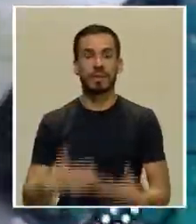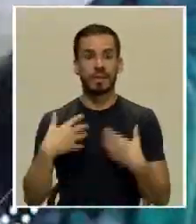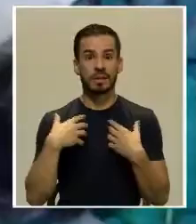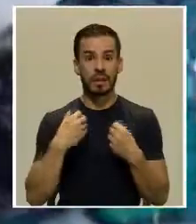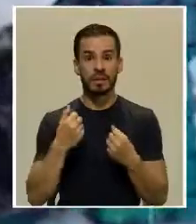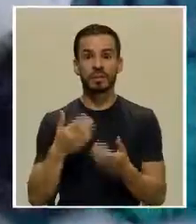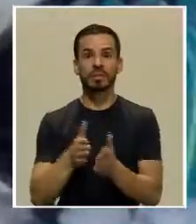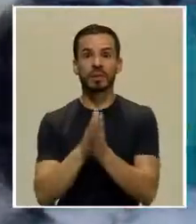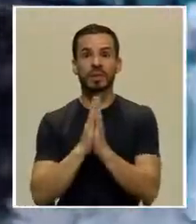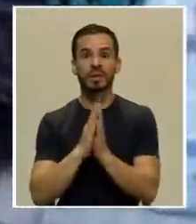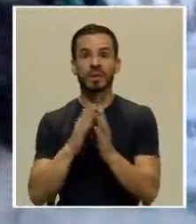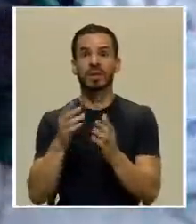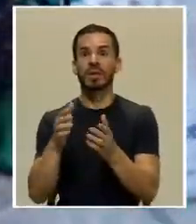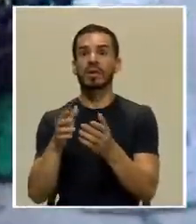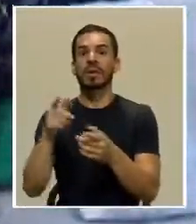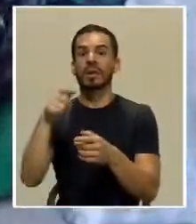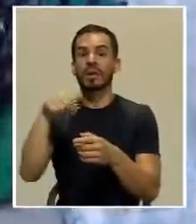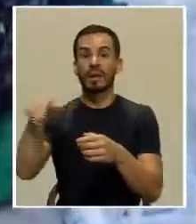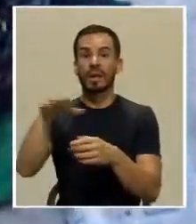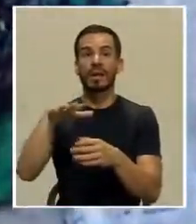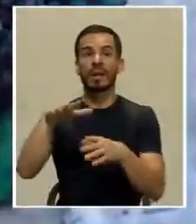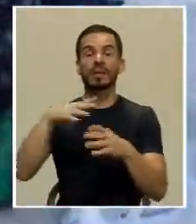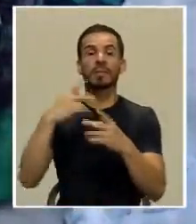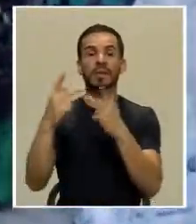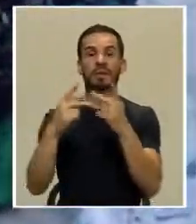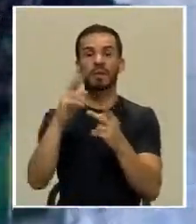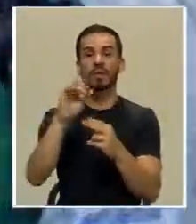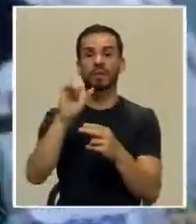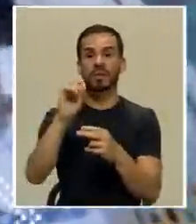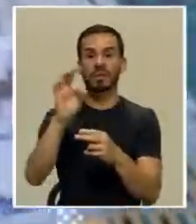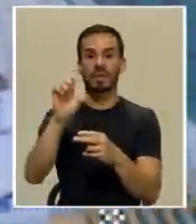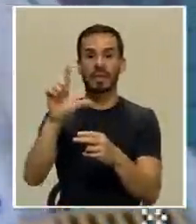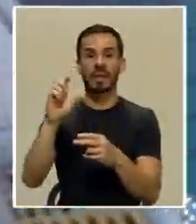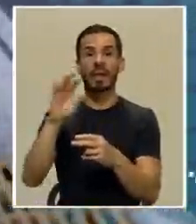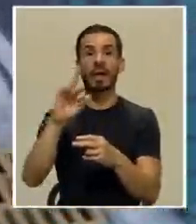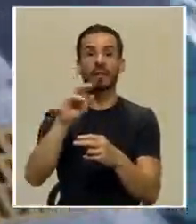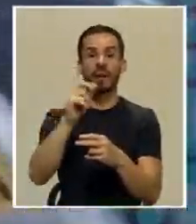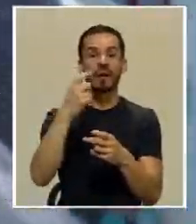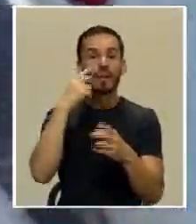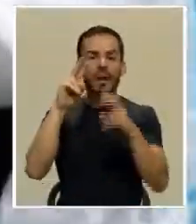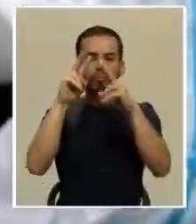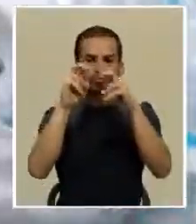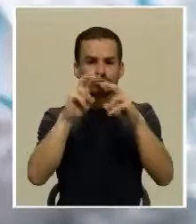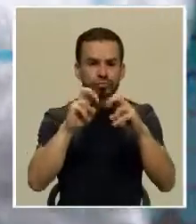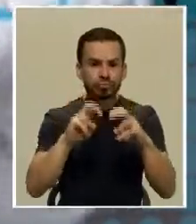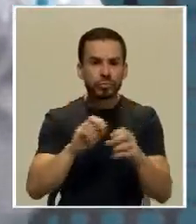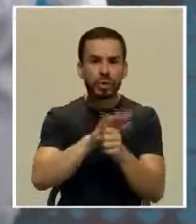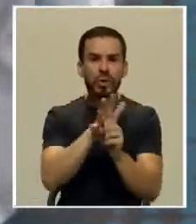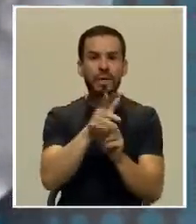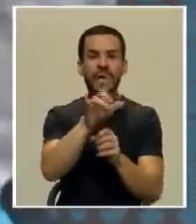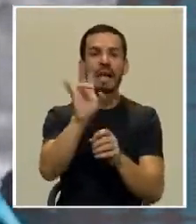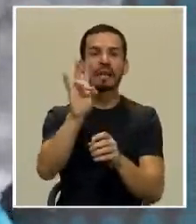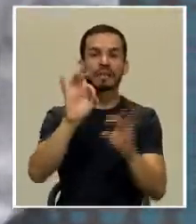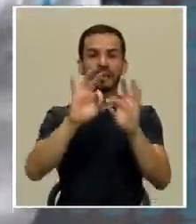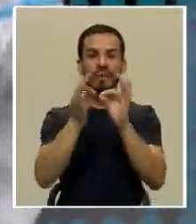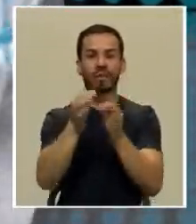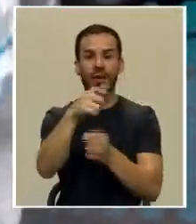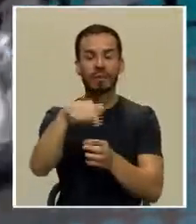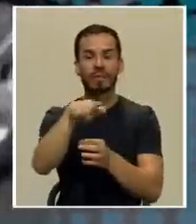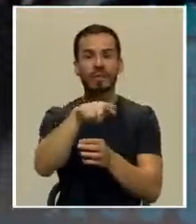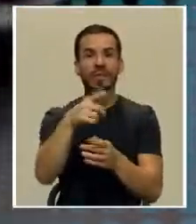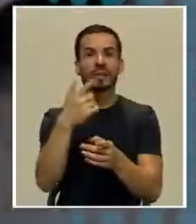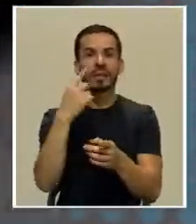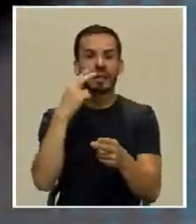Salud acogió la solicitud de los vecinos de la Rositer Carballo en La Uruca y realizará la prueba de COVID-19 en al menos 7 familias que